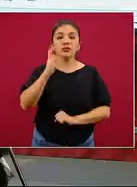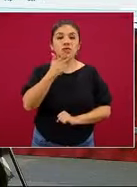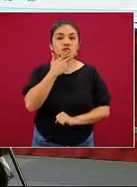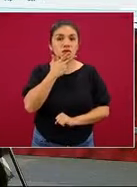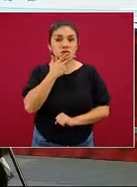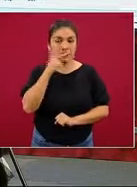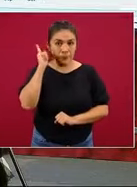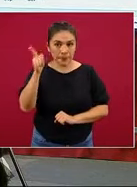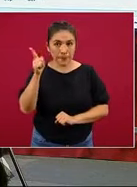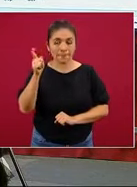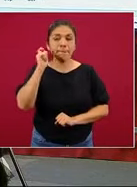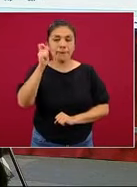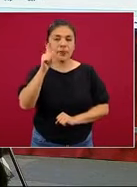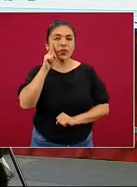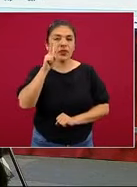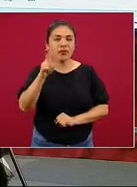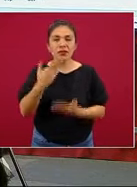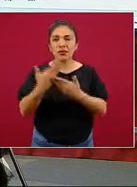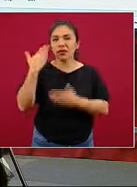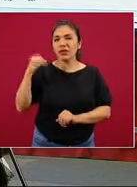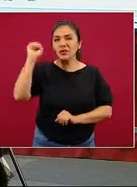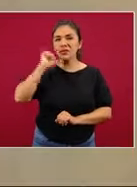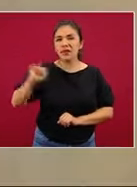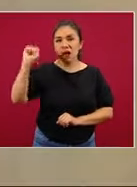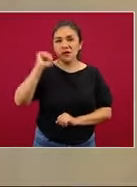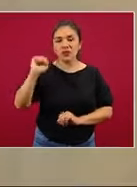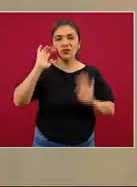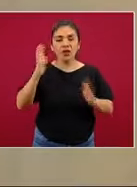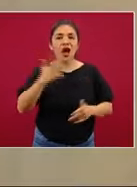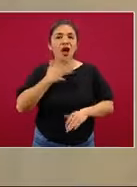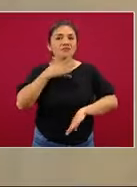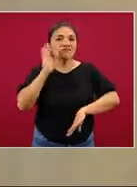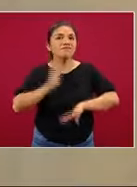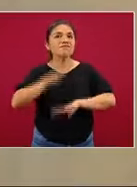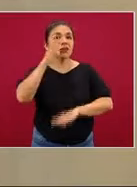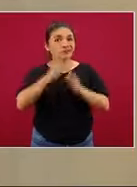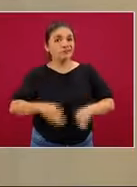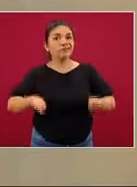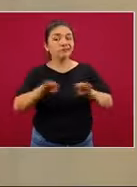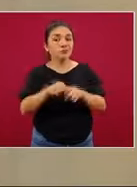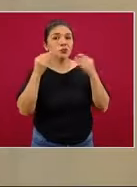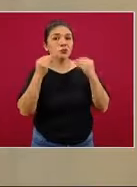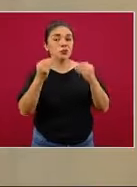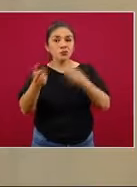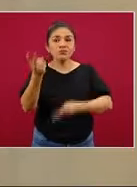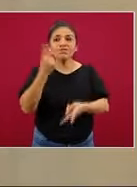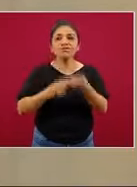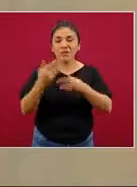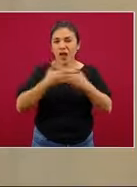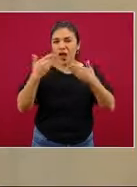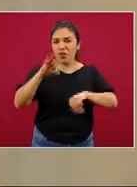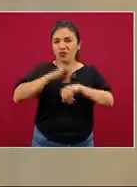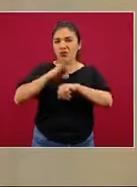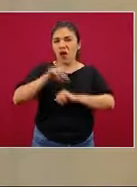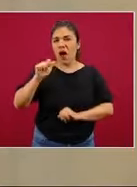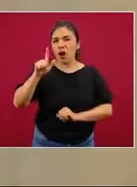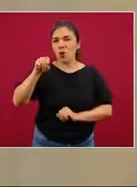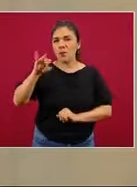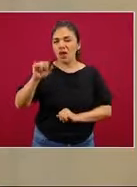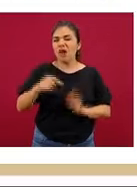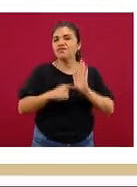Chihuahua, que como vieron el sábado pasado, ha habido un incremento importante. También ahora el doctor Alomía presenta